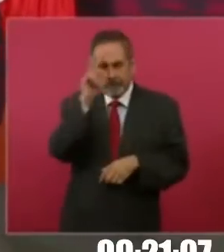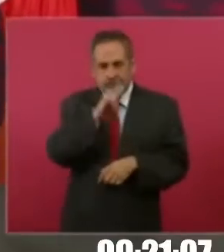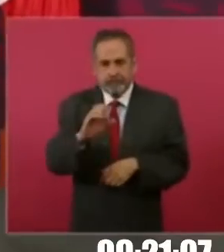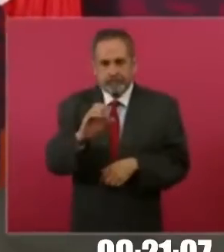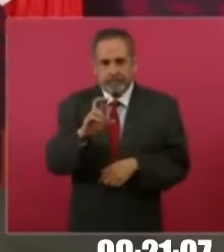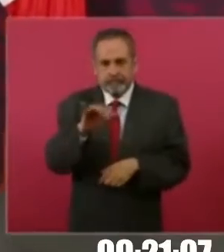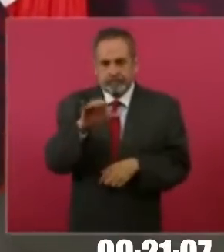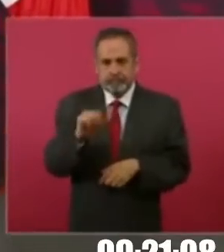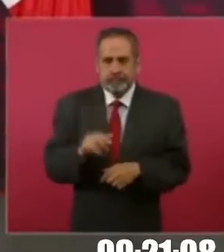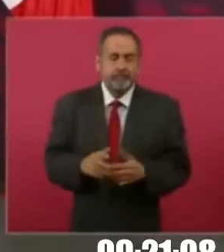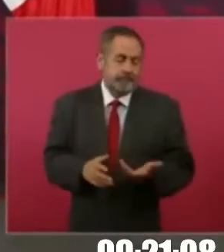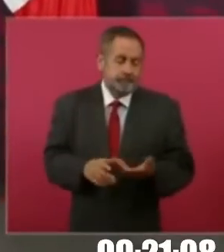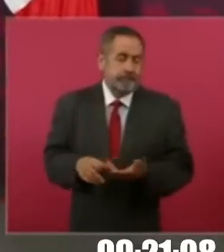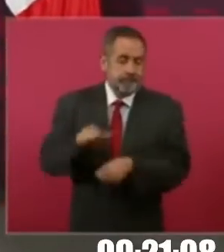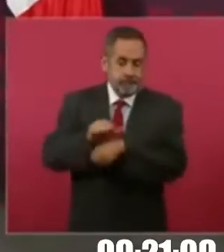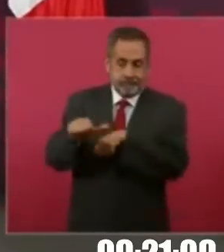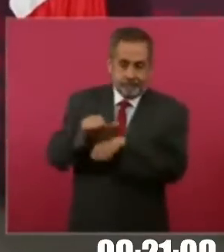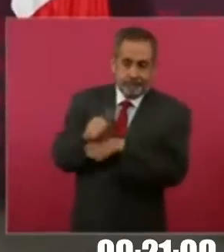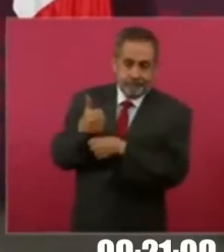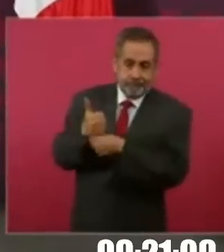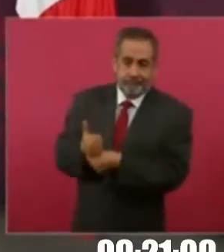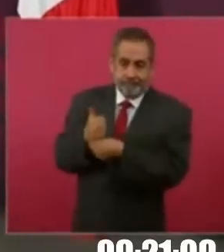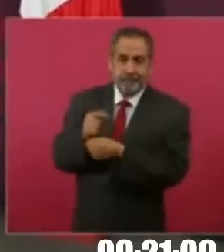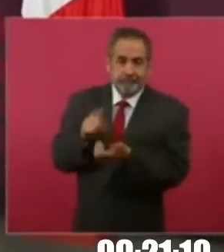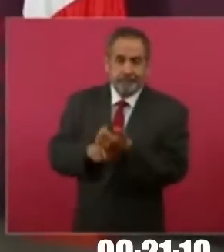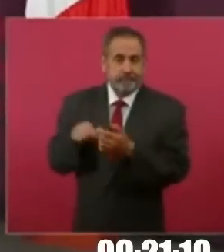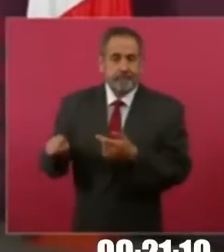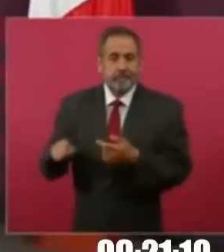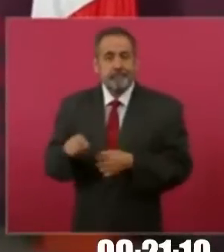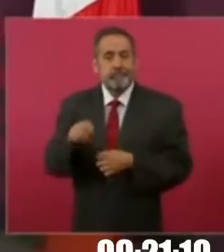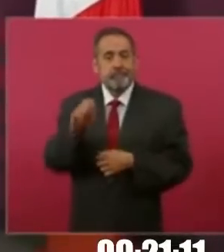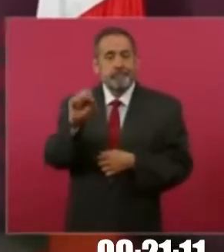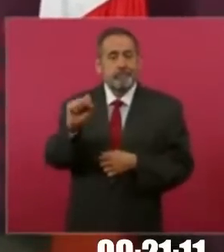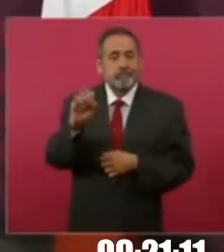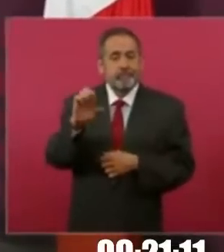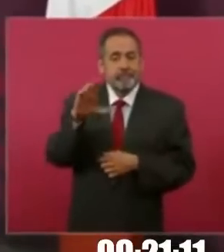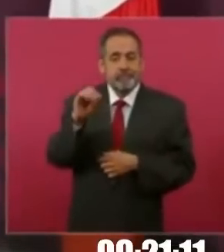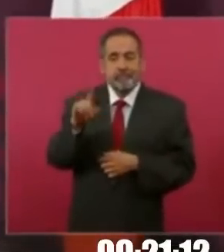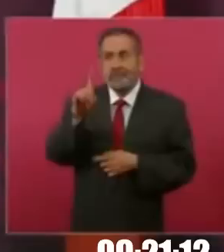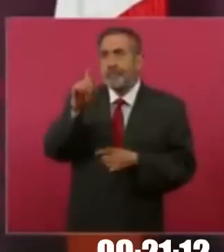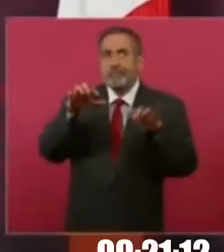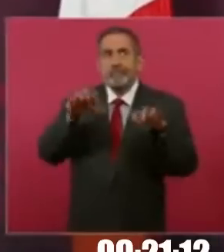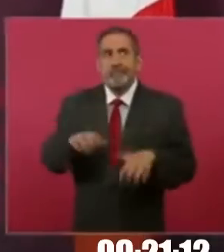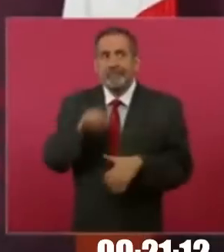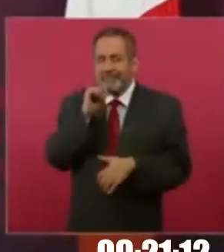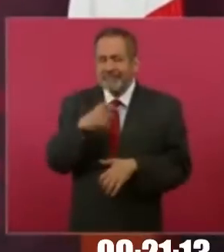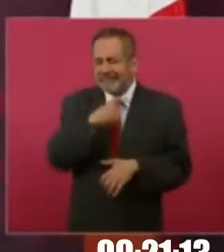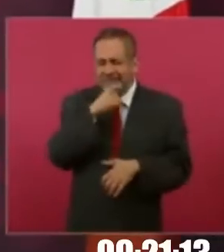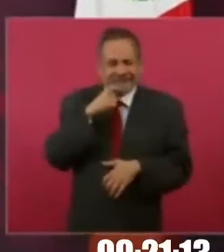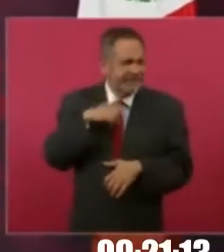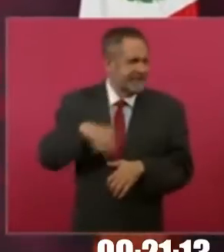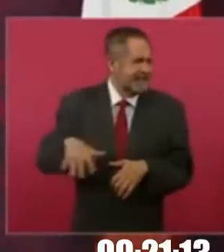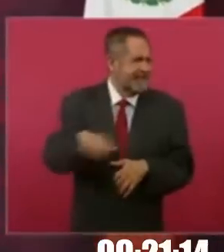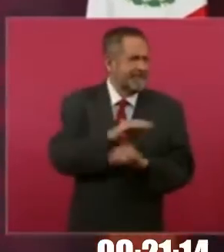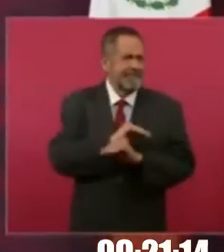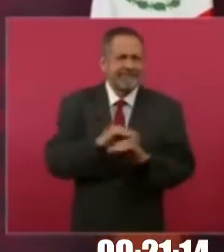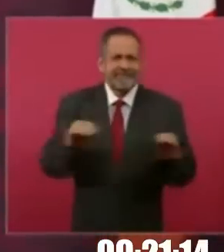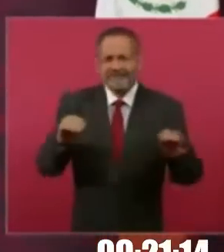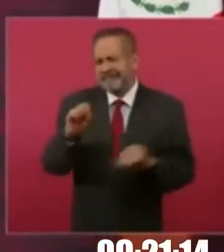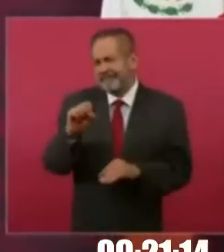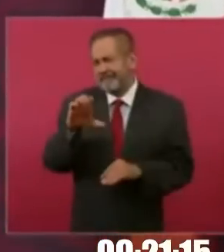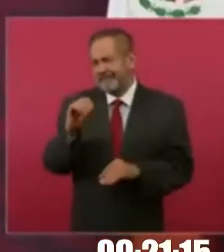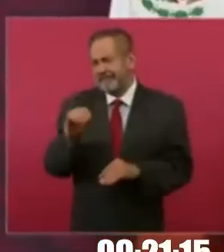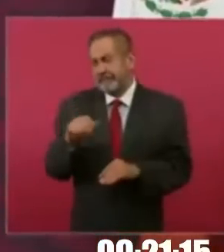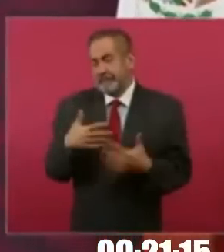y padecieron en Argentina también una sequía muy fuerte